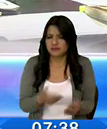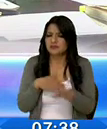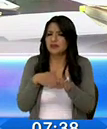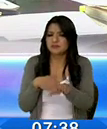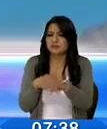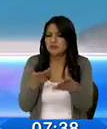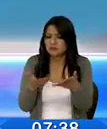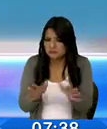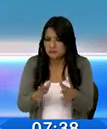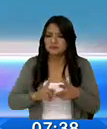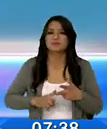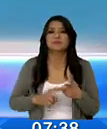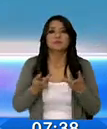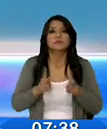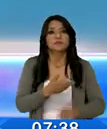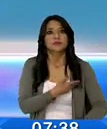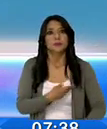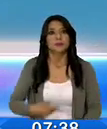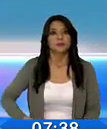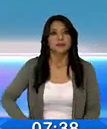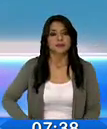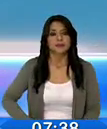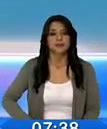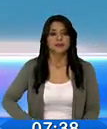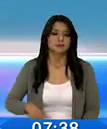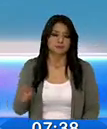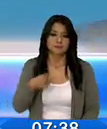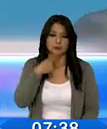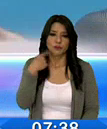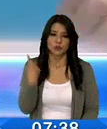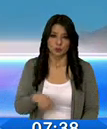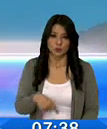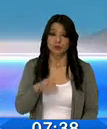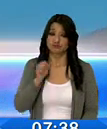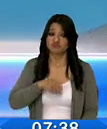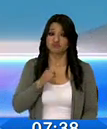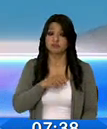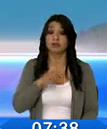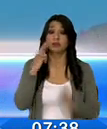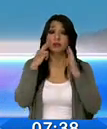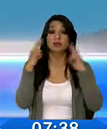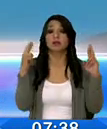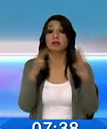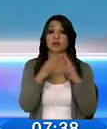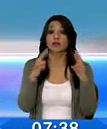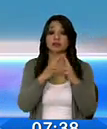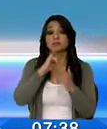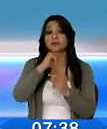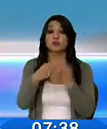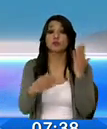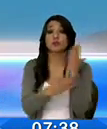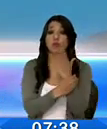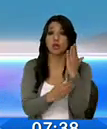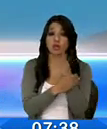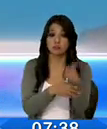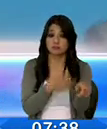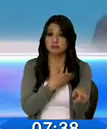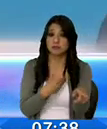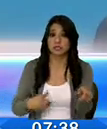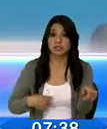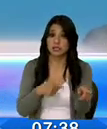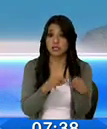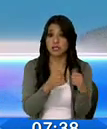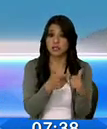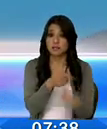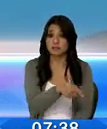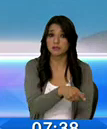y además el presidente Vladimir Putin ha reconocido a Juan Guaidó como presidente de la Asamblea Nacional. No lo dijo